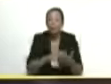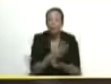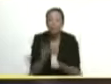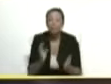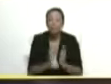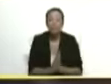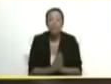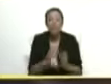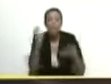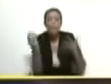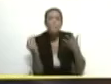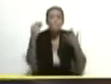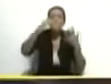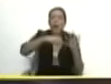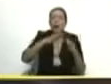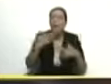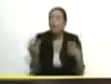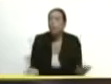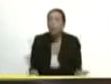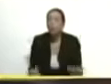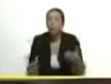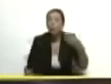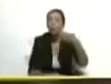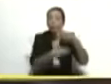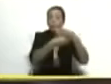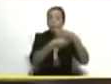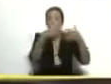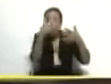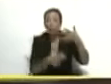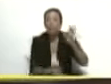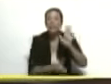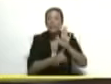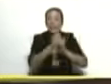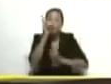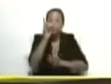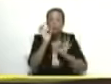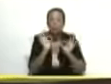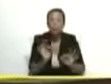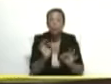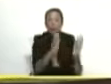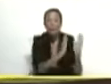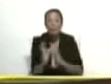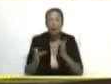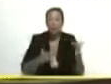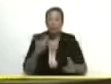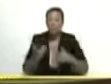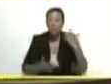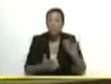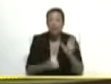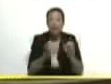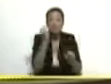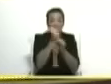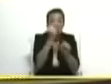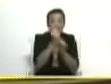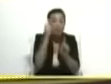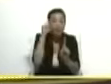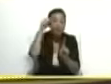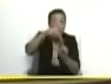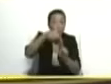2024 y un elemento fundamental en el desarrollo de esos planes de trabajo está